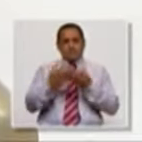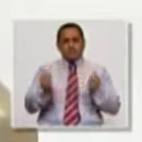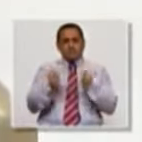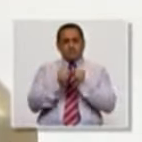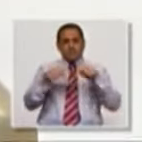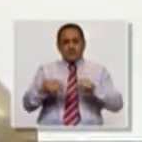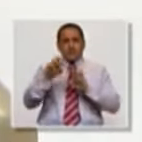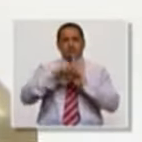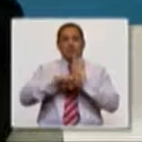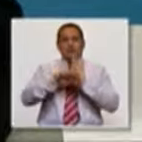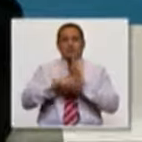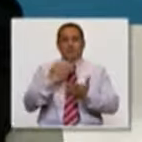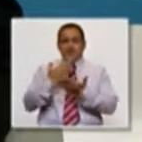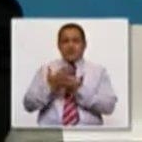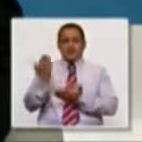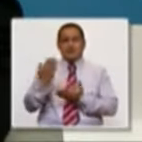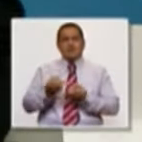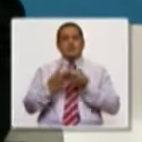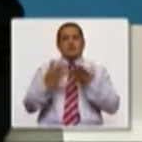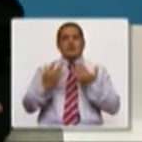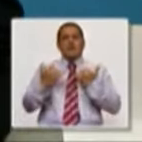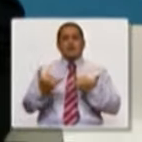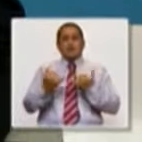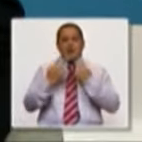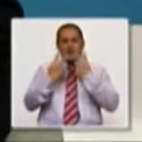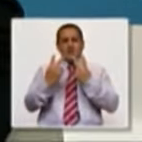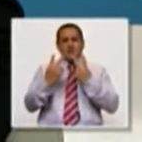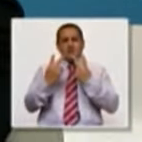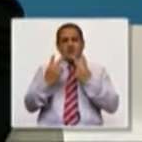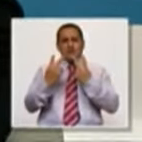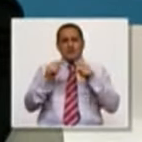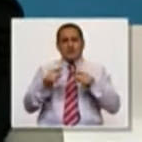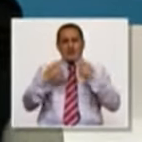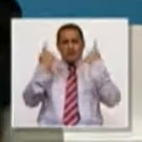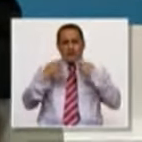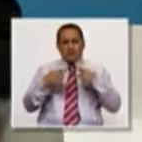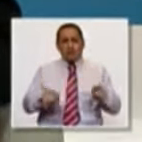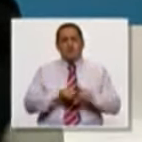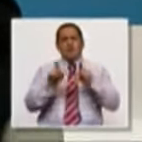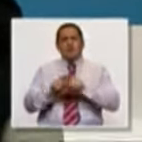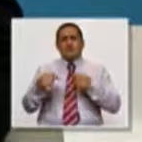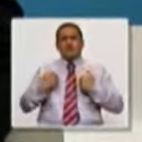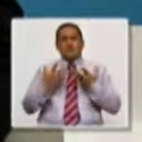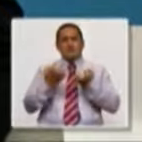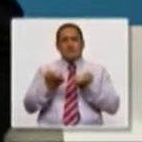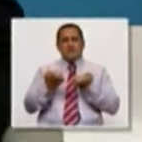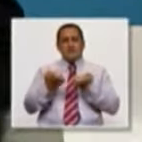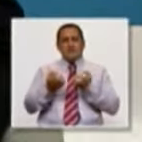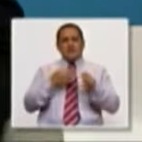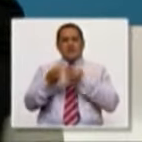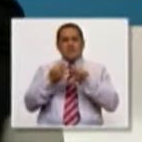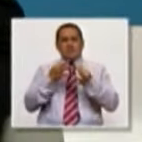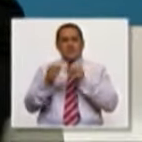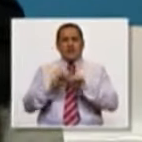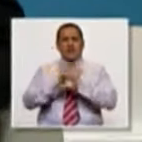en tu programa. Gracias a ti. Vamos entonces a ver esta sentencia, pero antes quisiera que nos